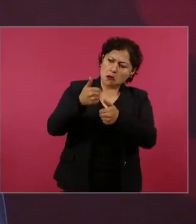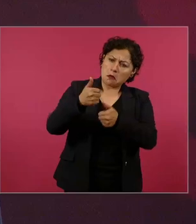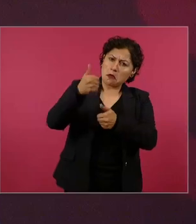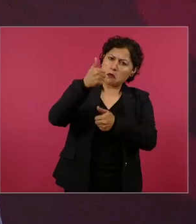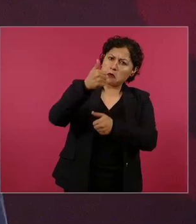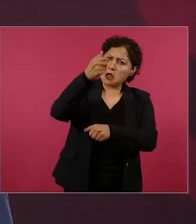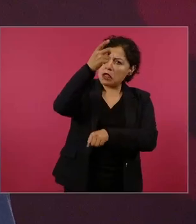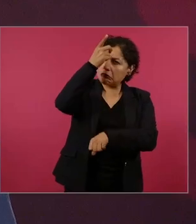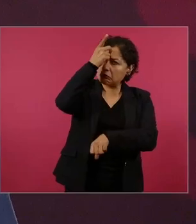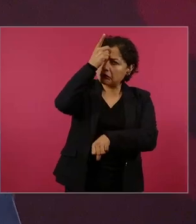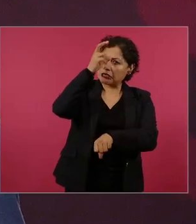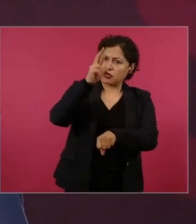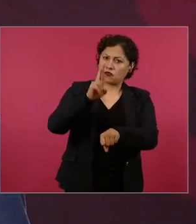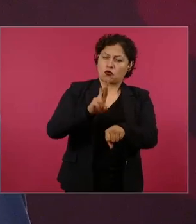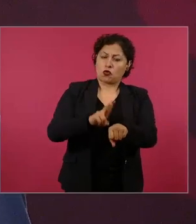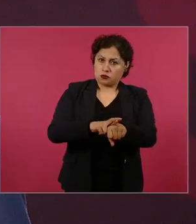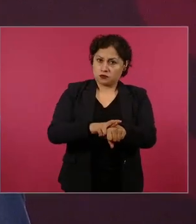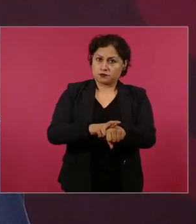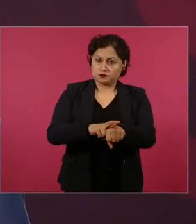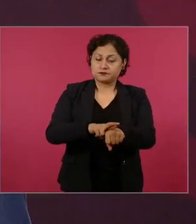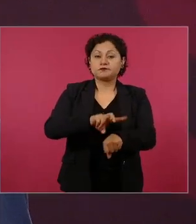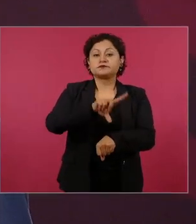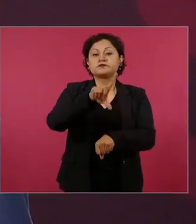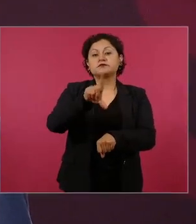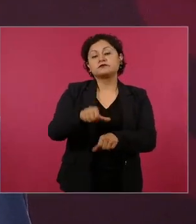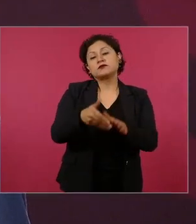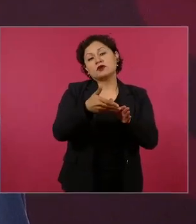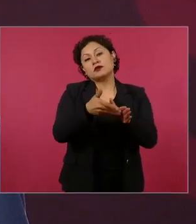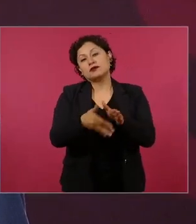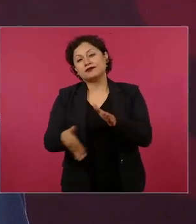cuando asesinan a Colosio